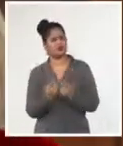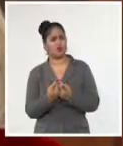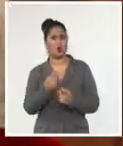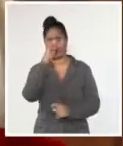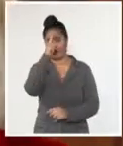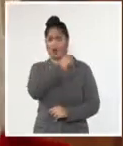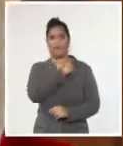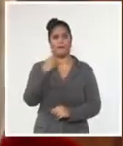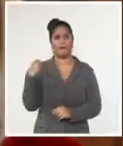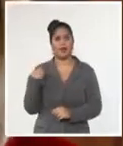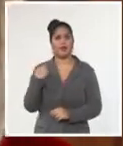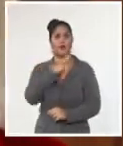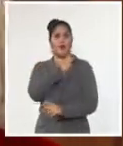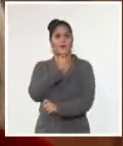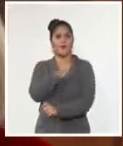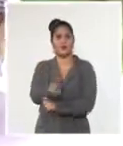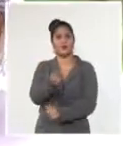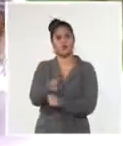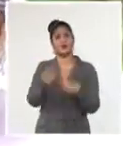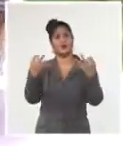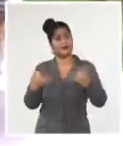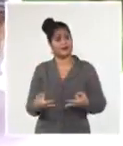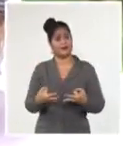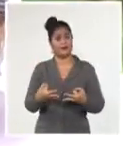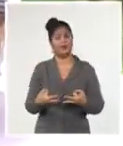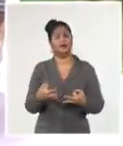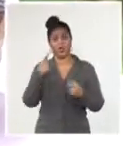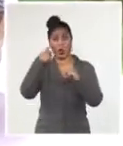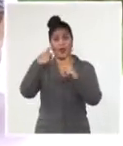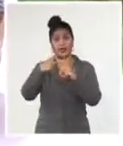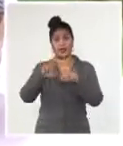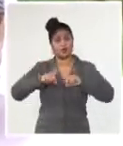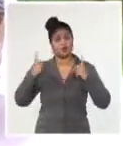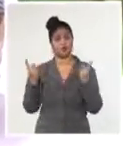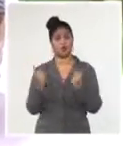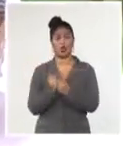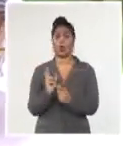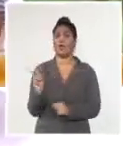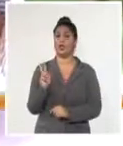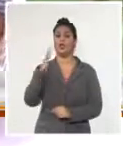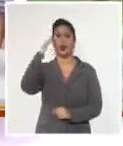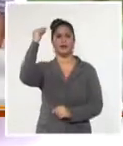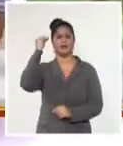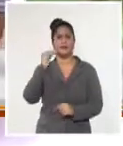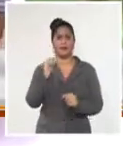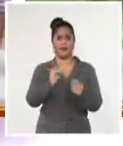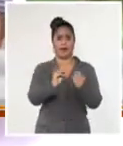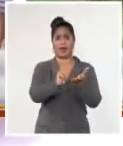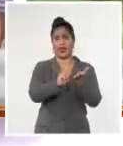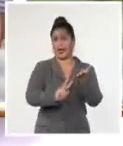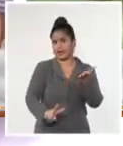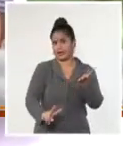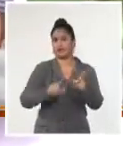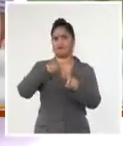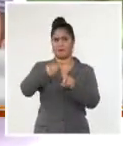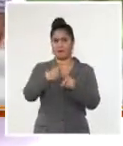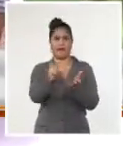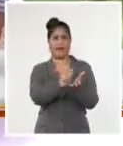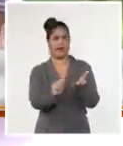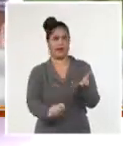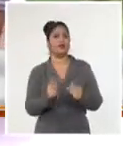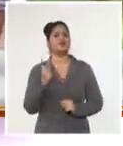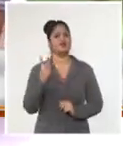los medios de evitar el analfabetismo. Hoy nos tocó estar aquí en Venezuela y pienso que ha sido una experiencia muy buena, porque además uno, aparte